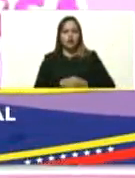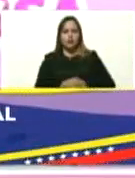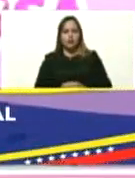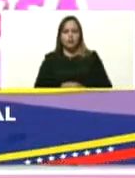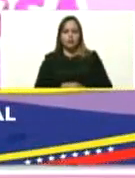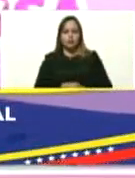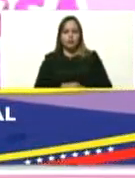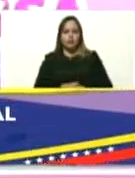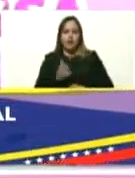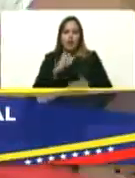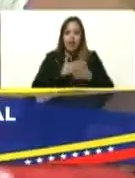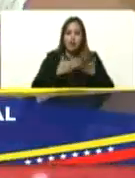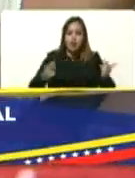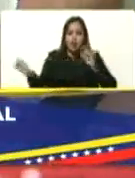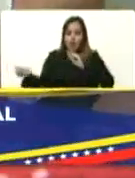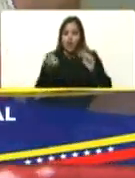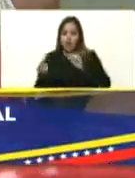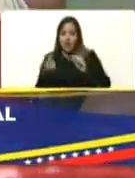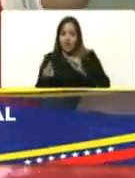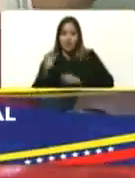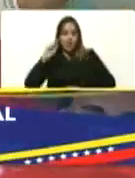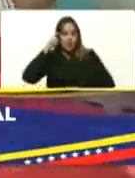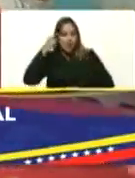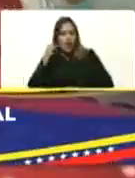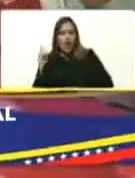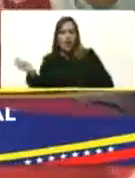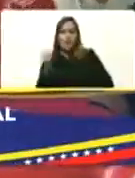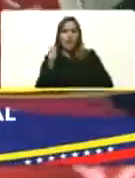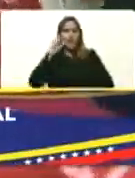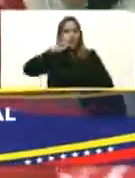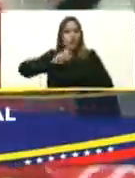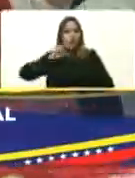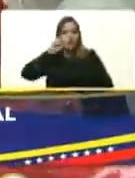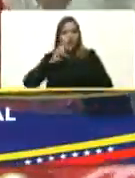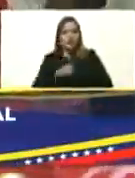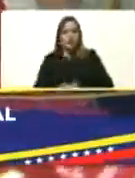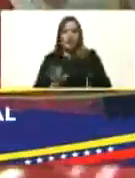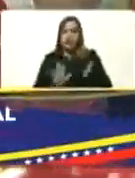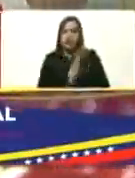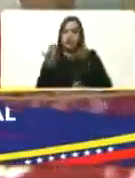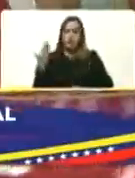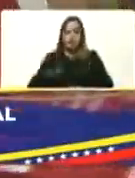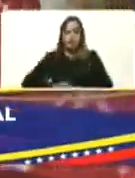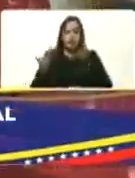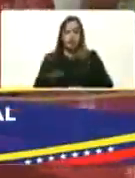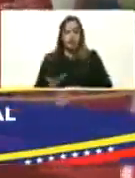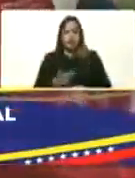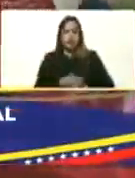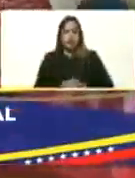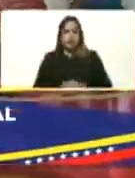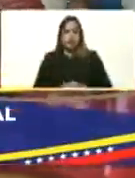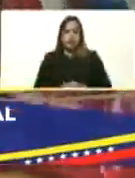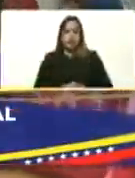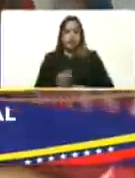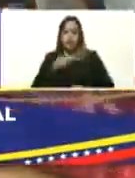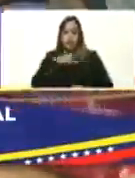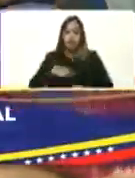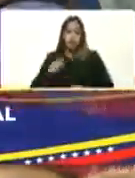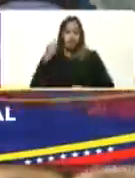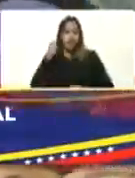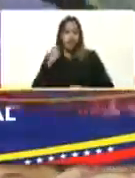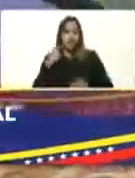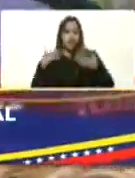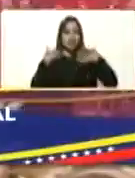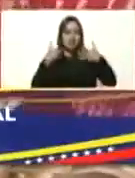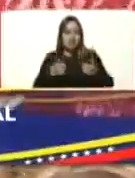Y han abierto un debate a propósito de que estamos en el mes rosa, de la importancia que tiene para nosotras nuestra